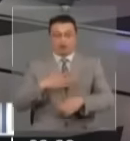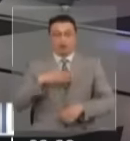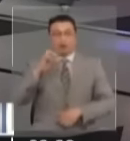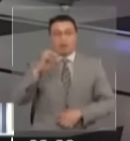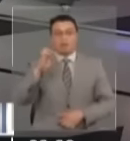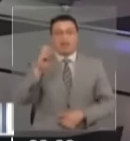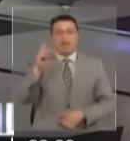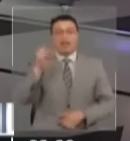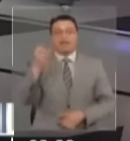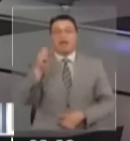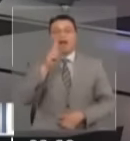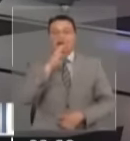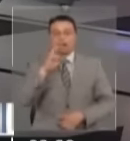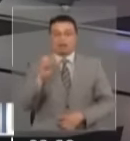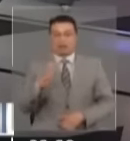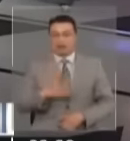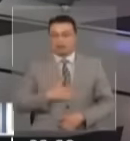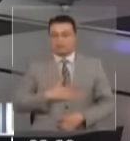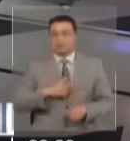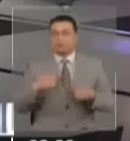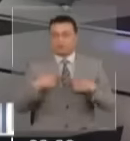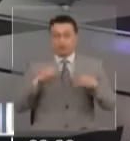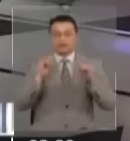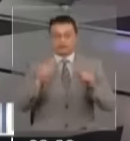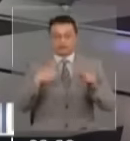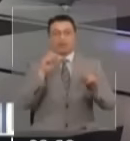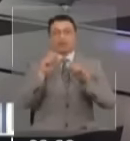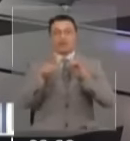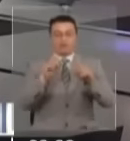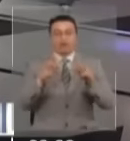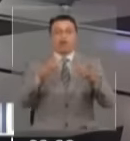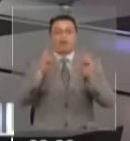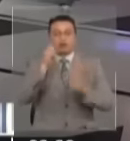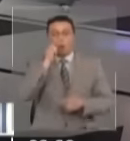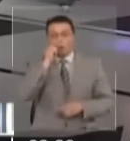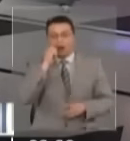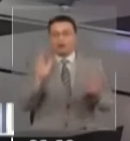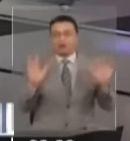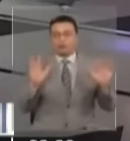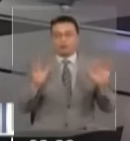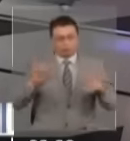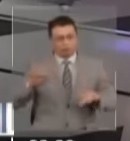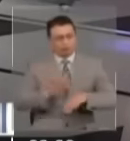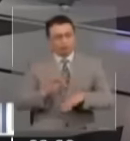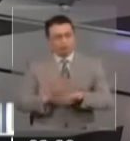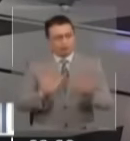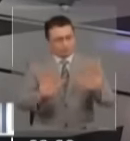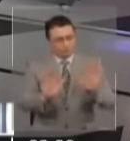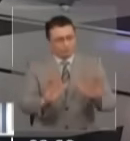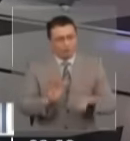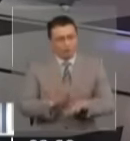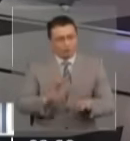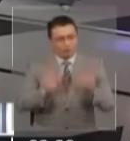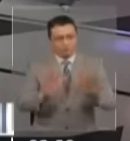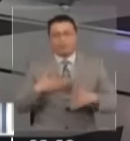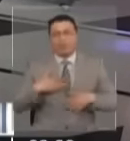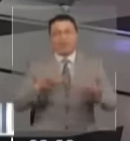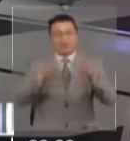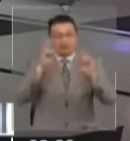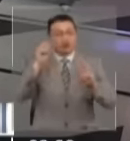pediatra. ¿Cómo va a ser mi tema? El tema que usted manejó como pero sí defiendo los derechos humanos. Y es tan sensible también. Y al ministerio también. Defiendo los derechos